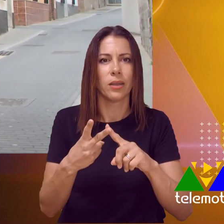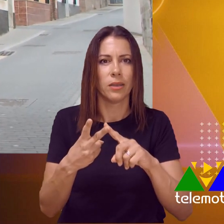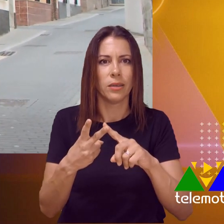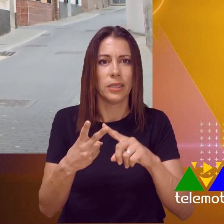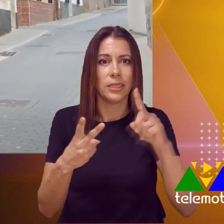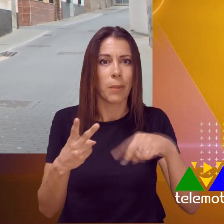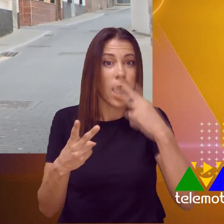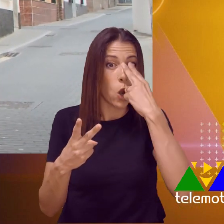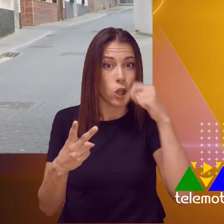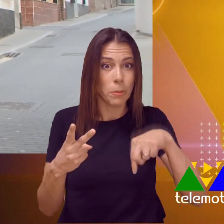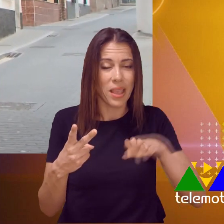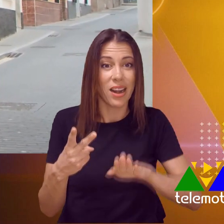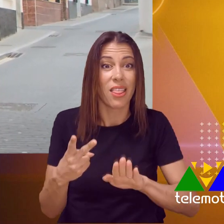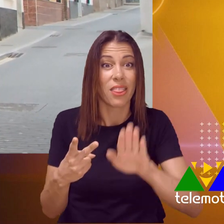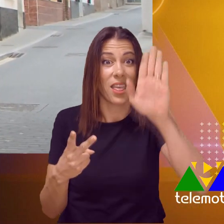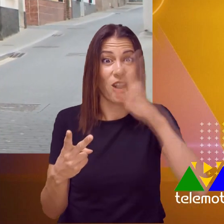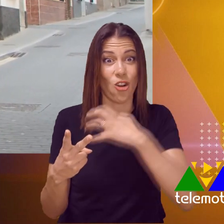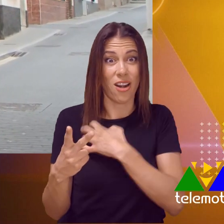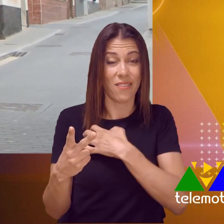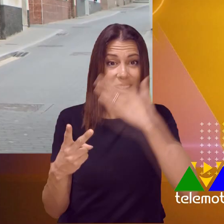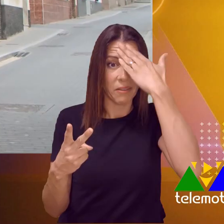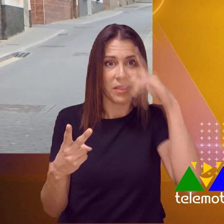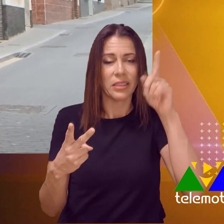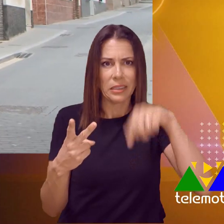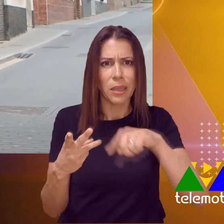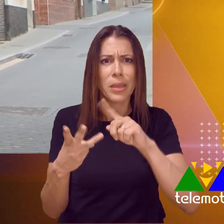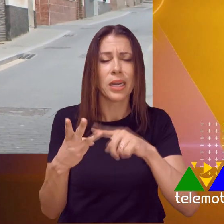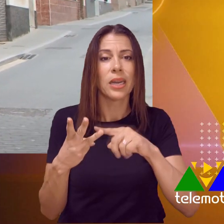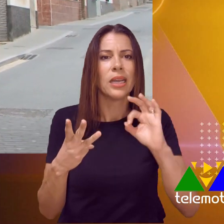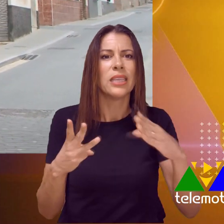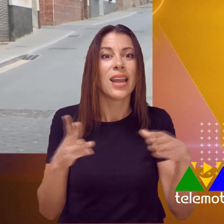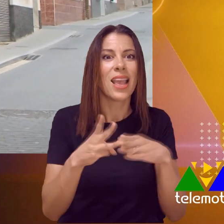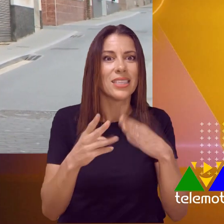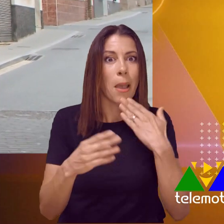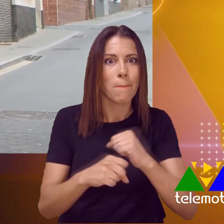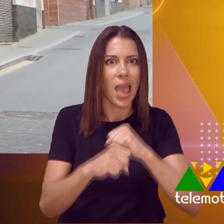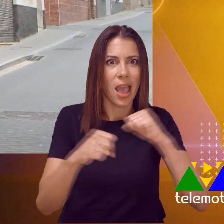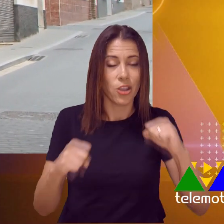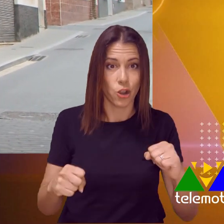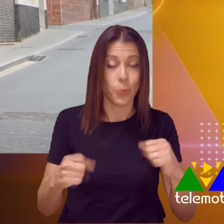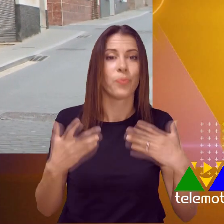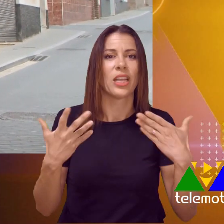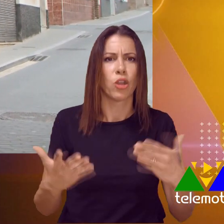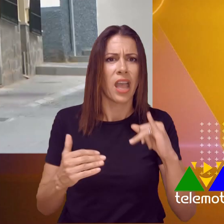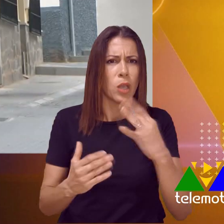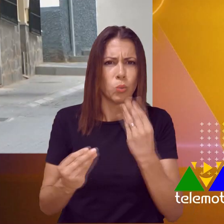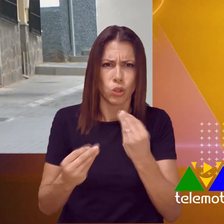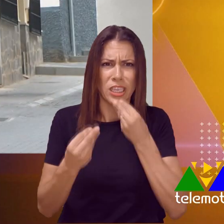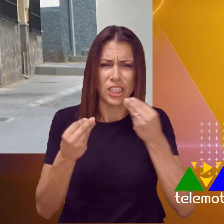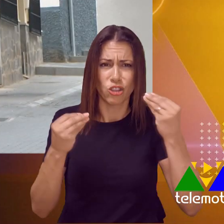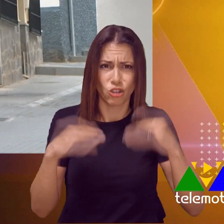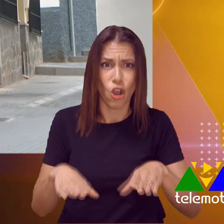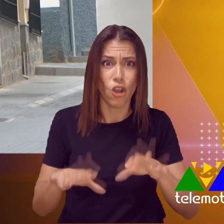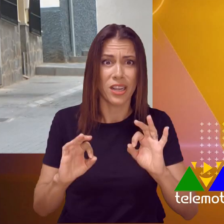al pie del cerro y otro en la Iglesia Mayor. Es decir, que hay también historias de tesoros